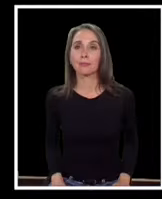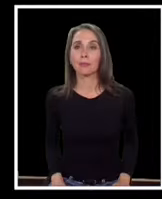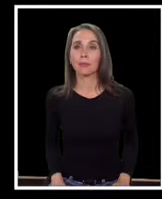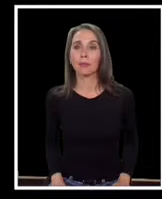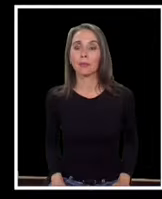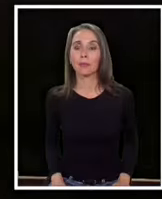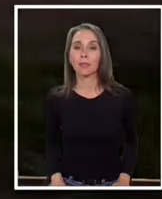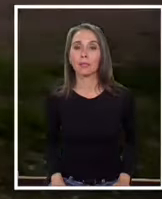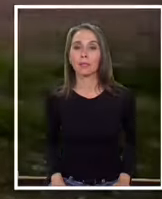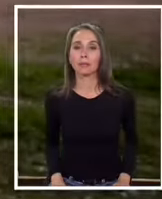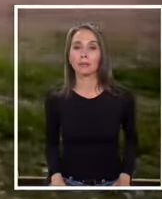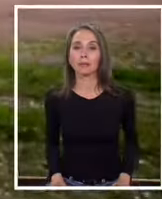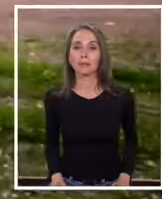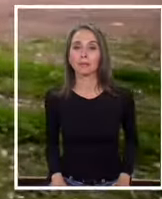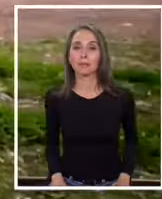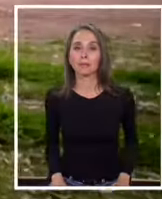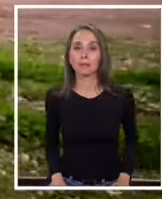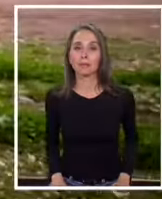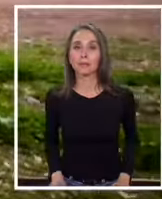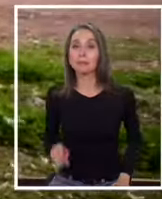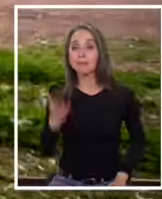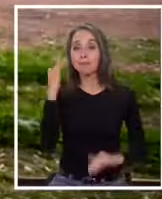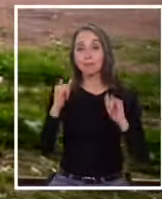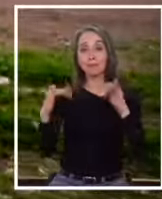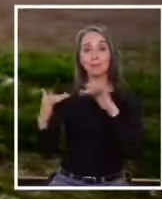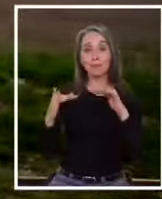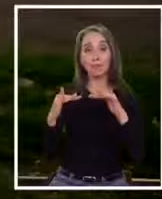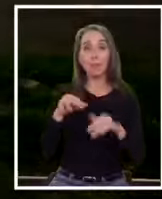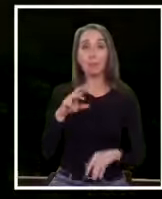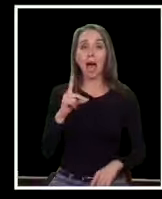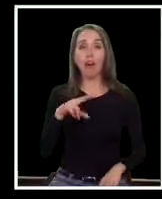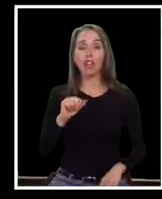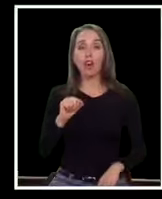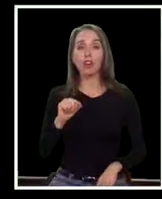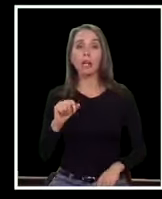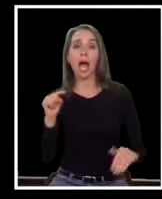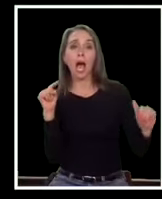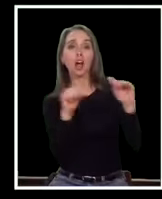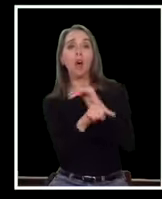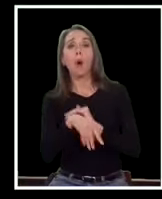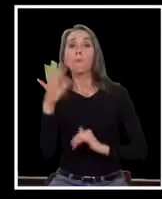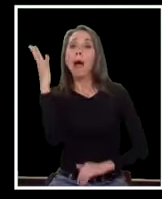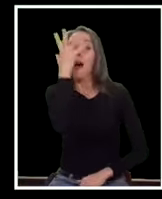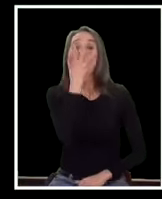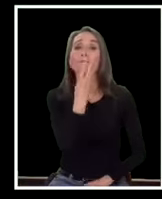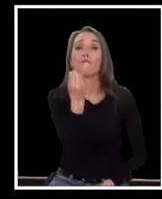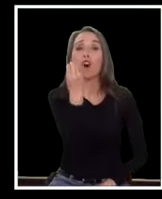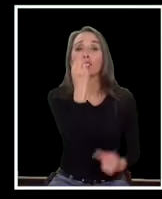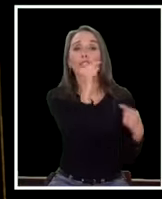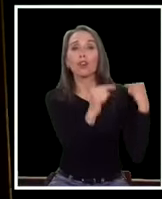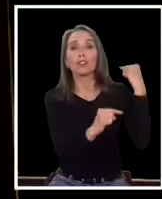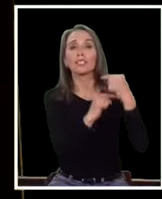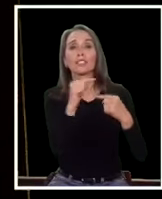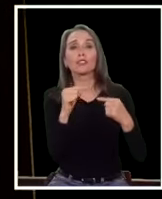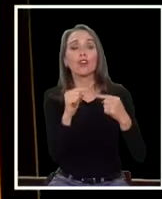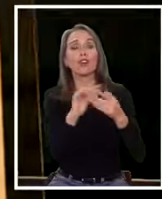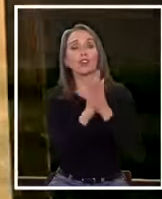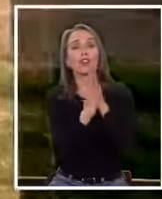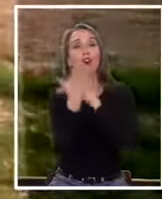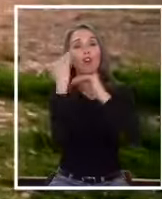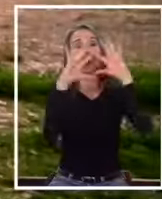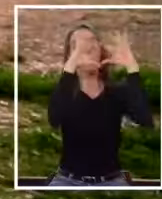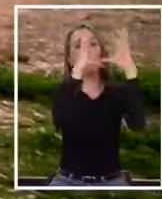Inglaterra. En aquel partido, Maradona convirtió el gol más hermoso en la historia de todos